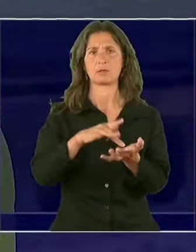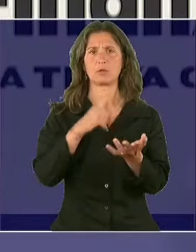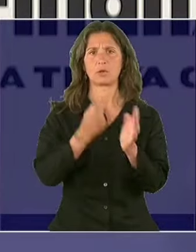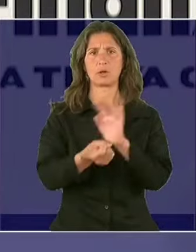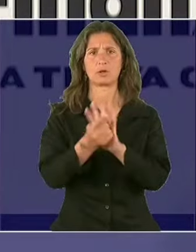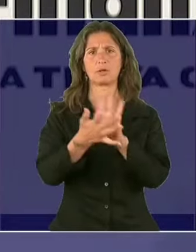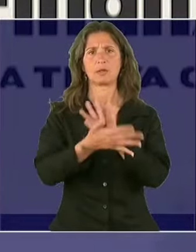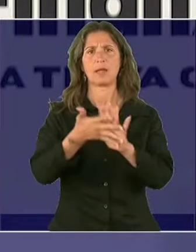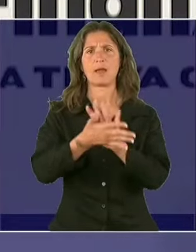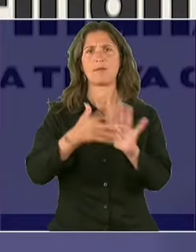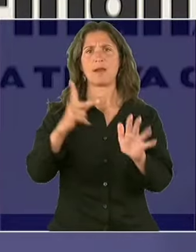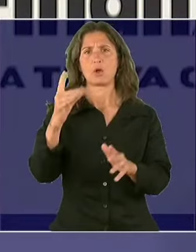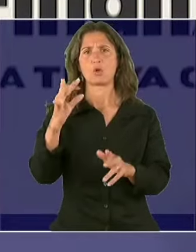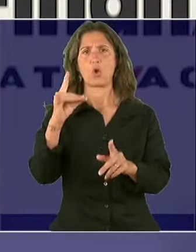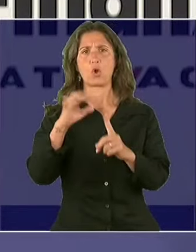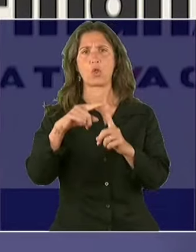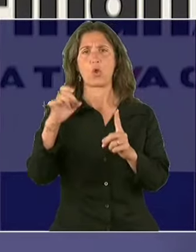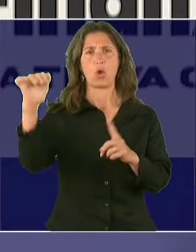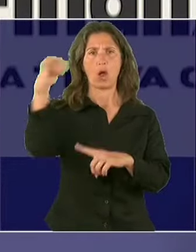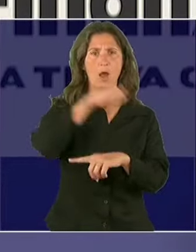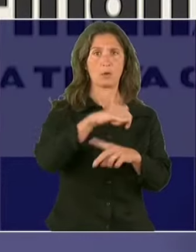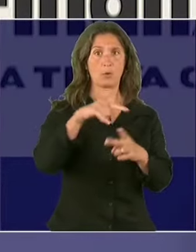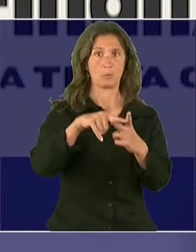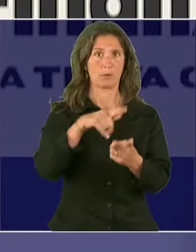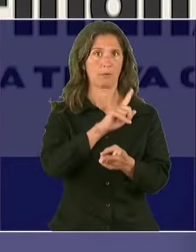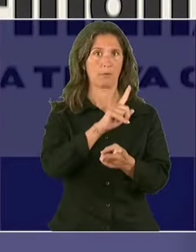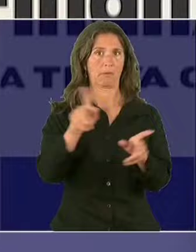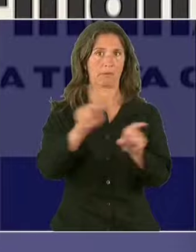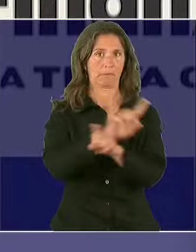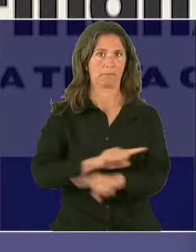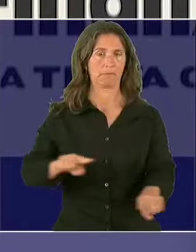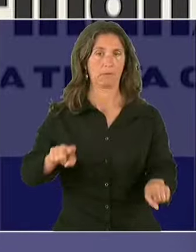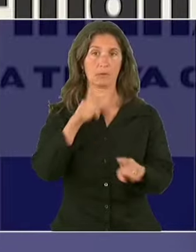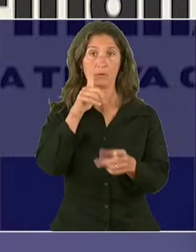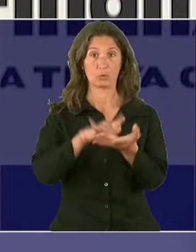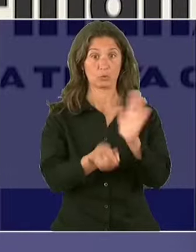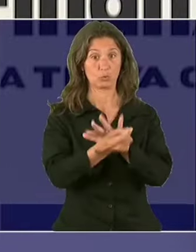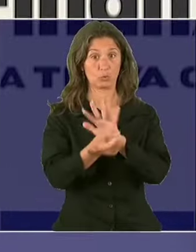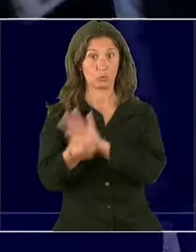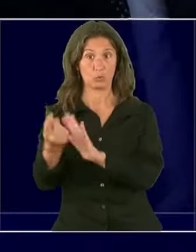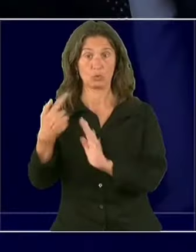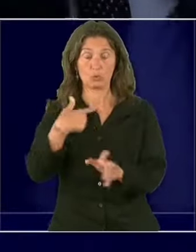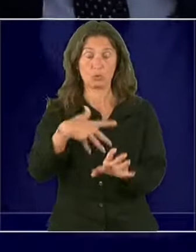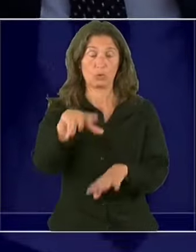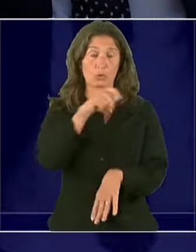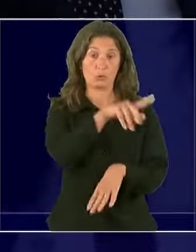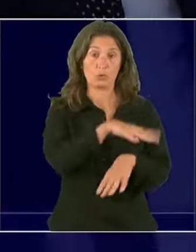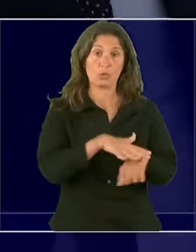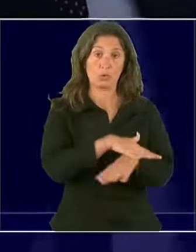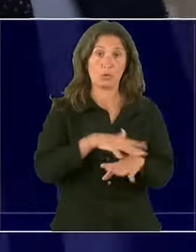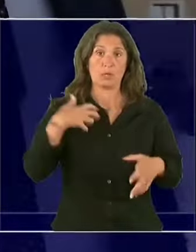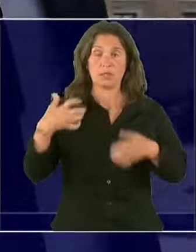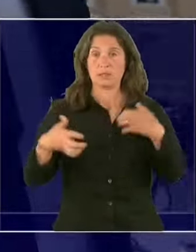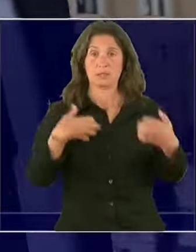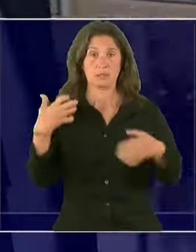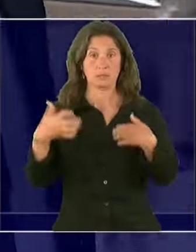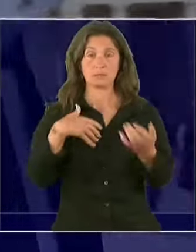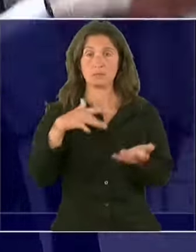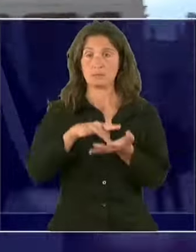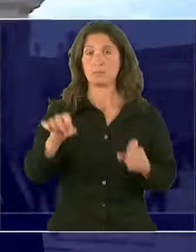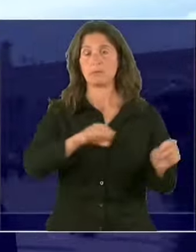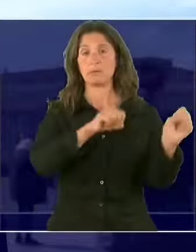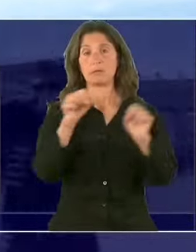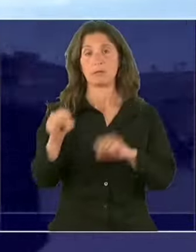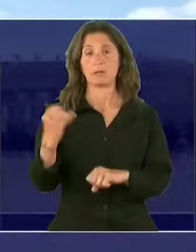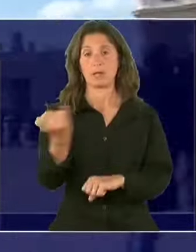Europa con todo lo que está saliendo Yo entiendo que el gobierno esté a la desesperada y defiende a su jefe de gabinete Miguel Ángel